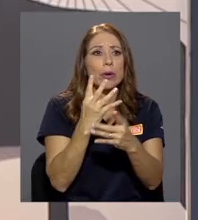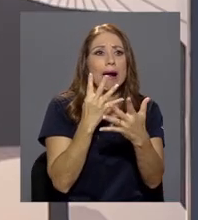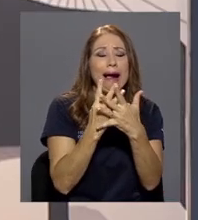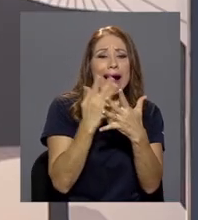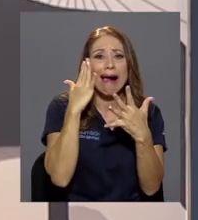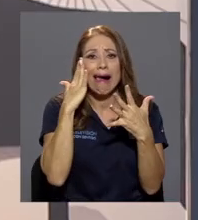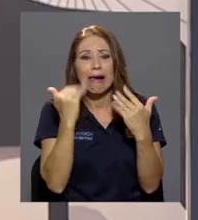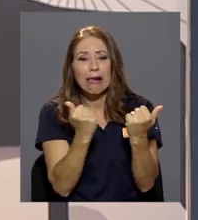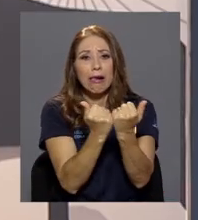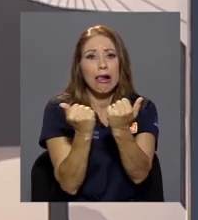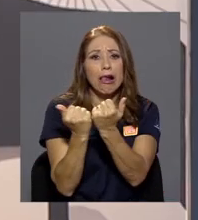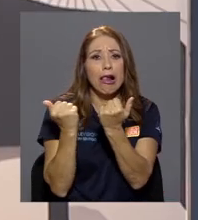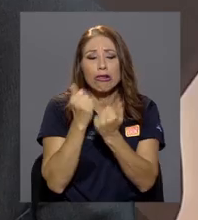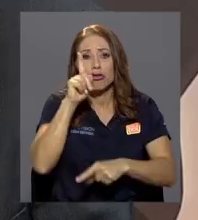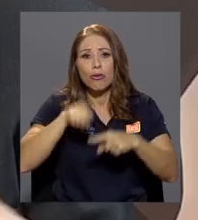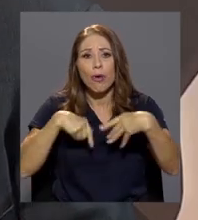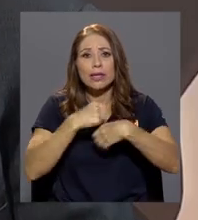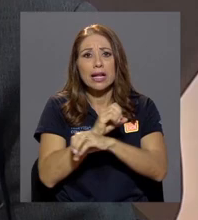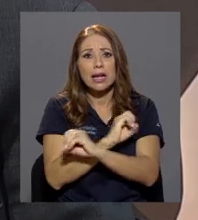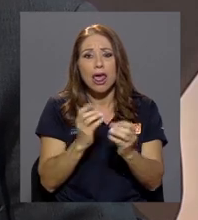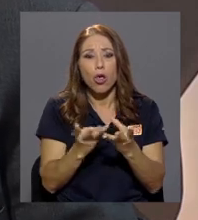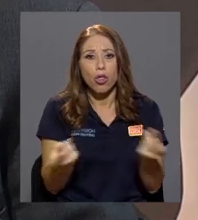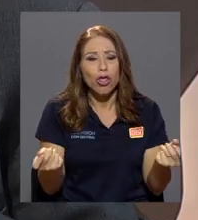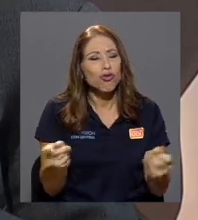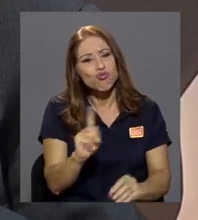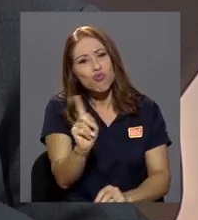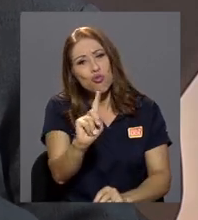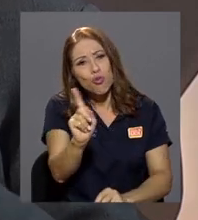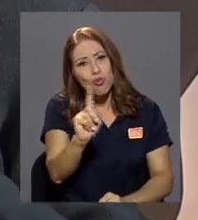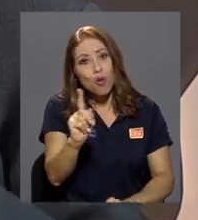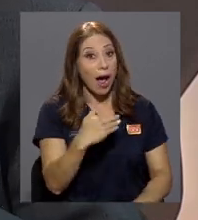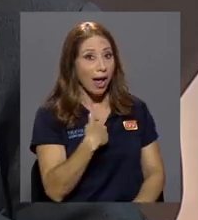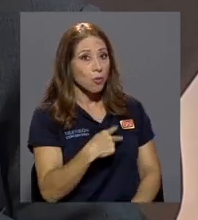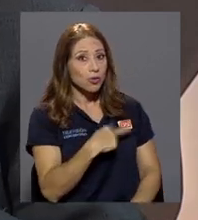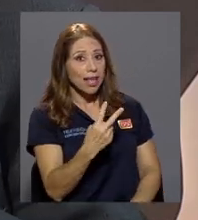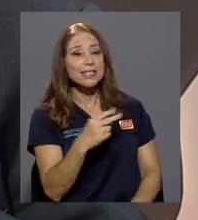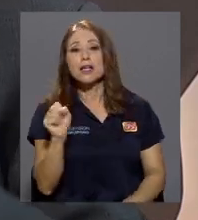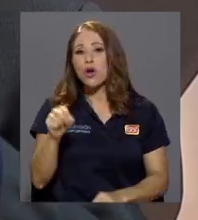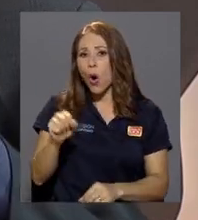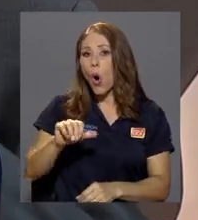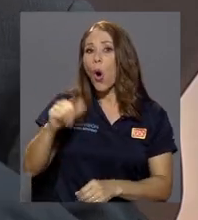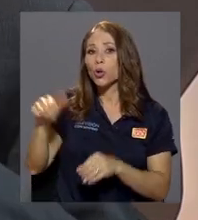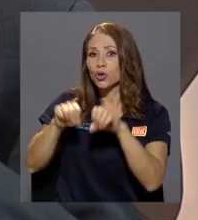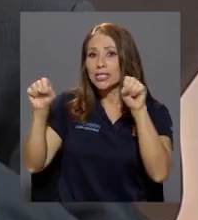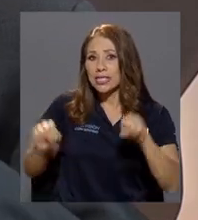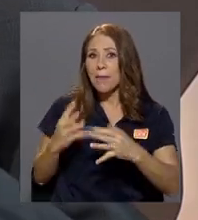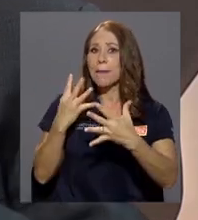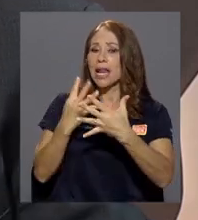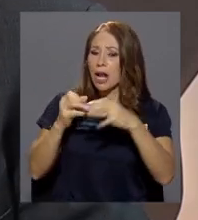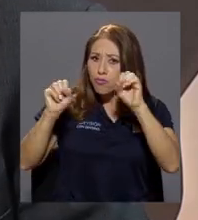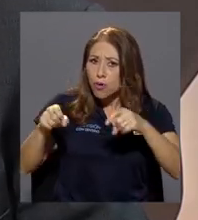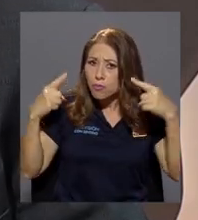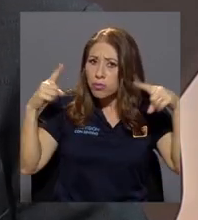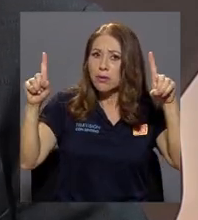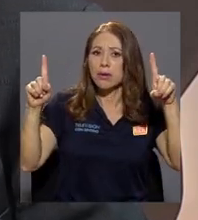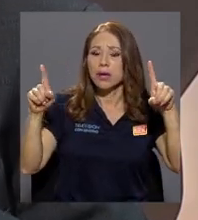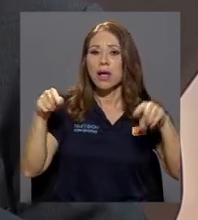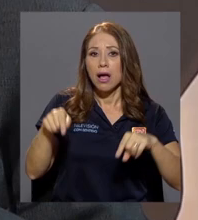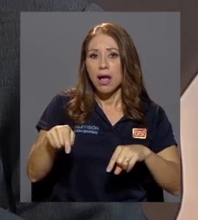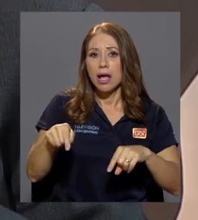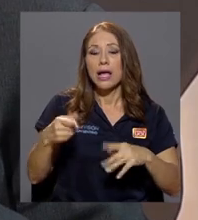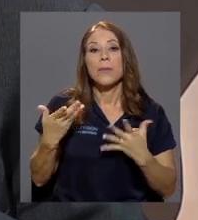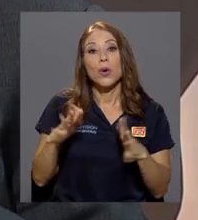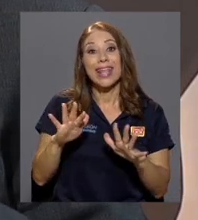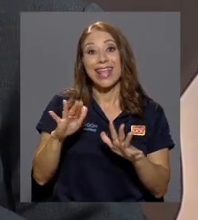y pensar que no hay nada más que se puede hacer no no claro hay otro sistema otro sistema penal es posible como decimos